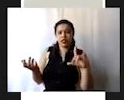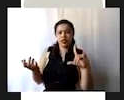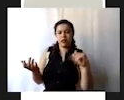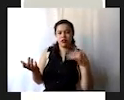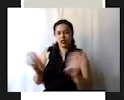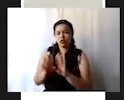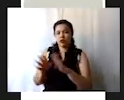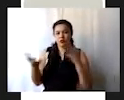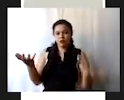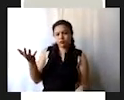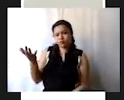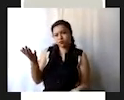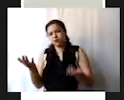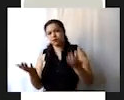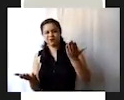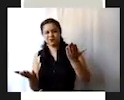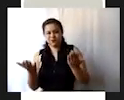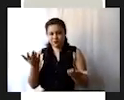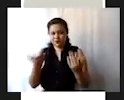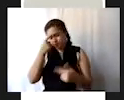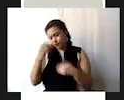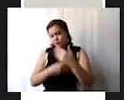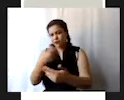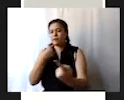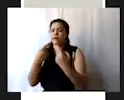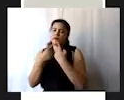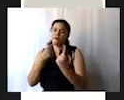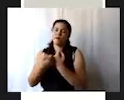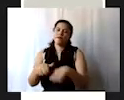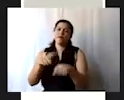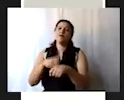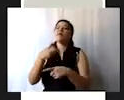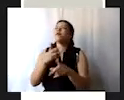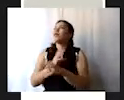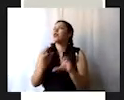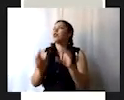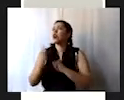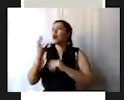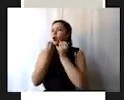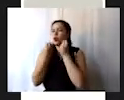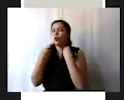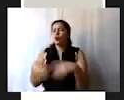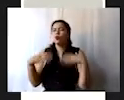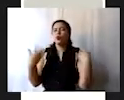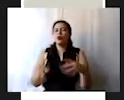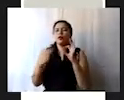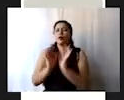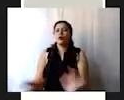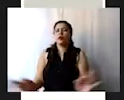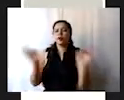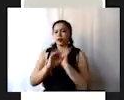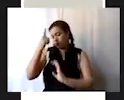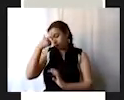civil en los diversos procesos de diálogo social es un elemento clave de un buen gobierno y